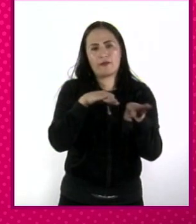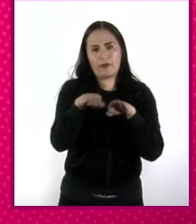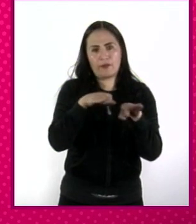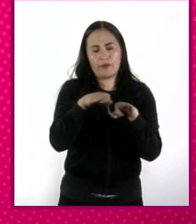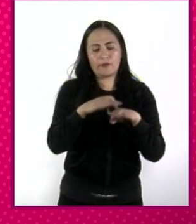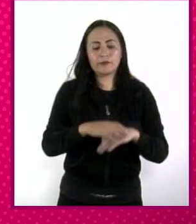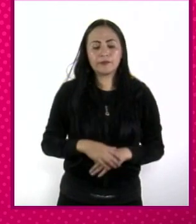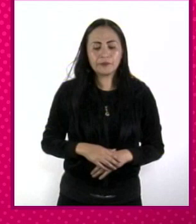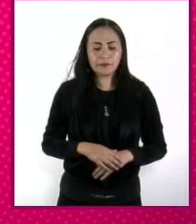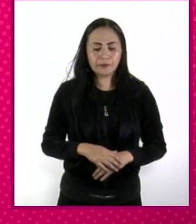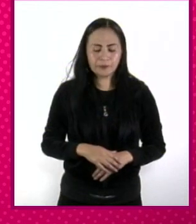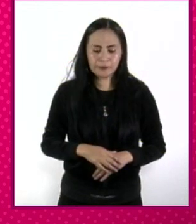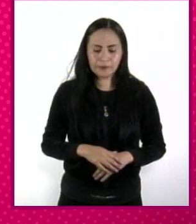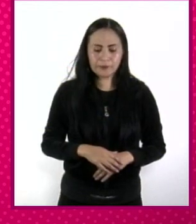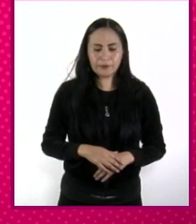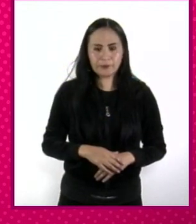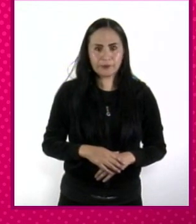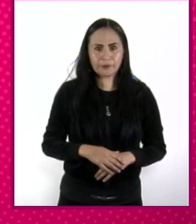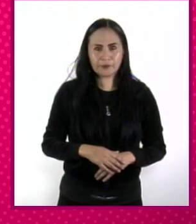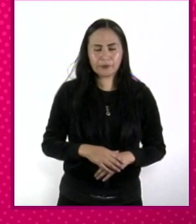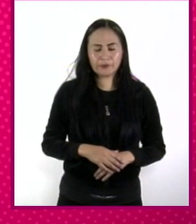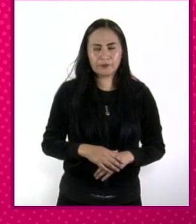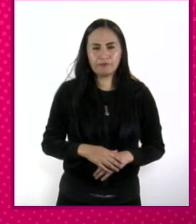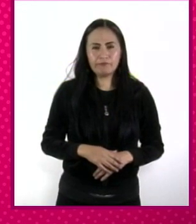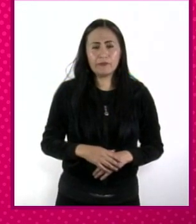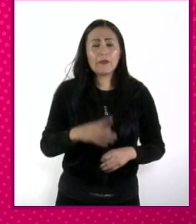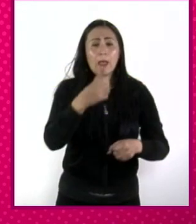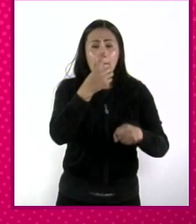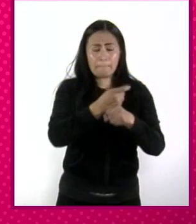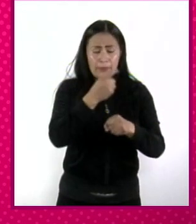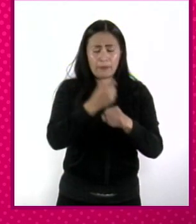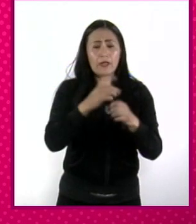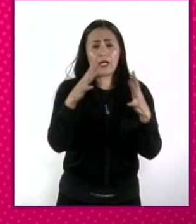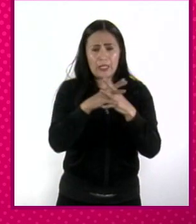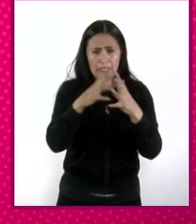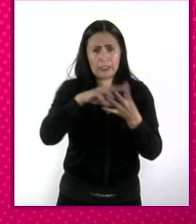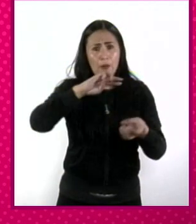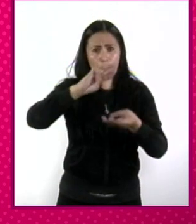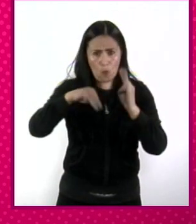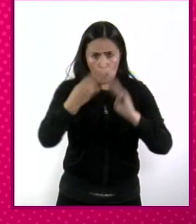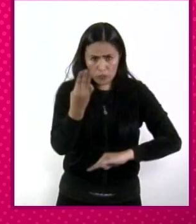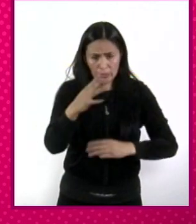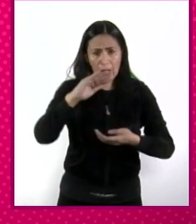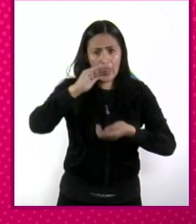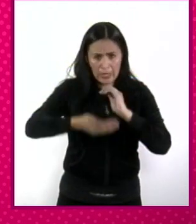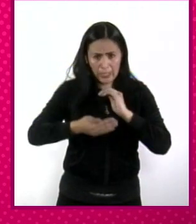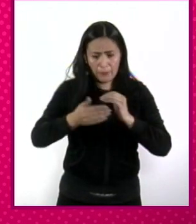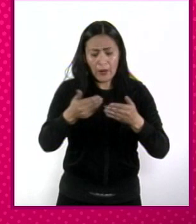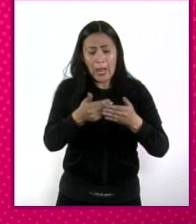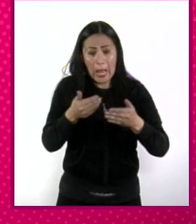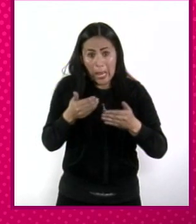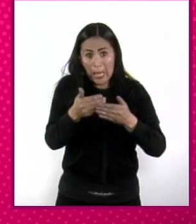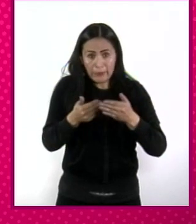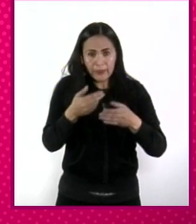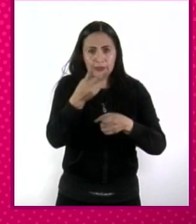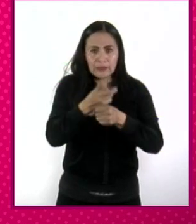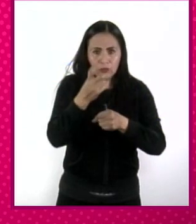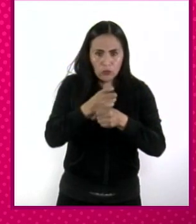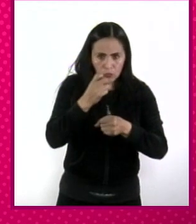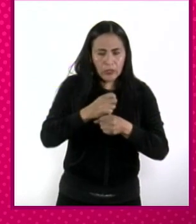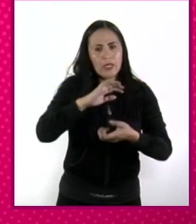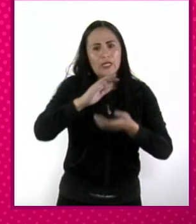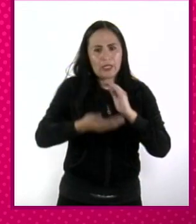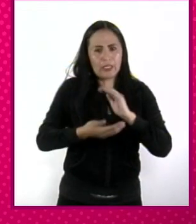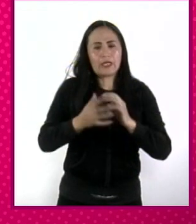Recordemos que al finalizar la Primera Guerra Mundial y antes de la Segunda Guerra Mundial, en